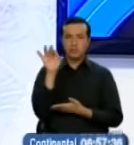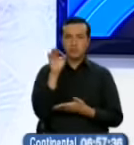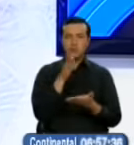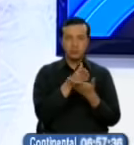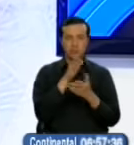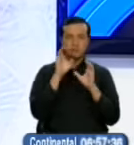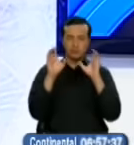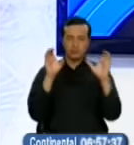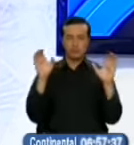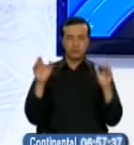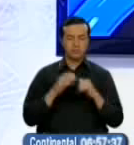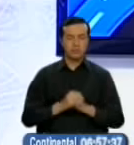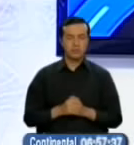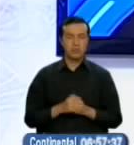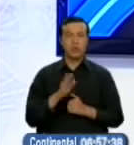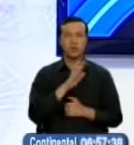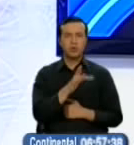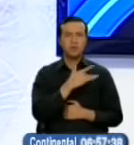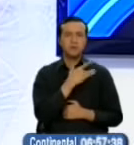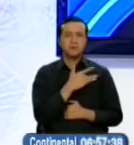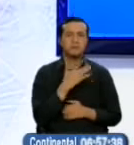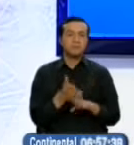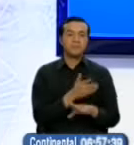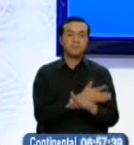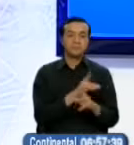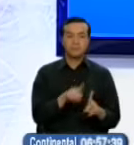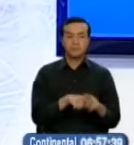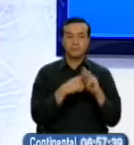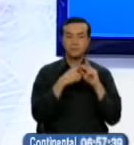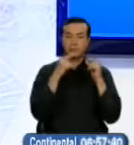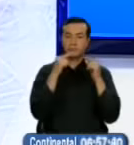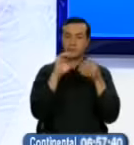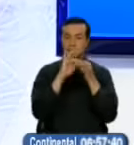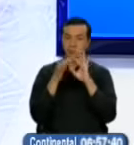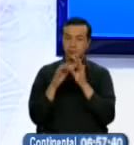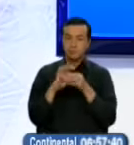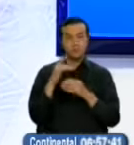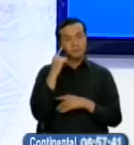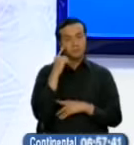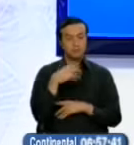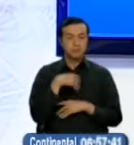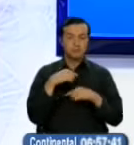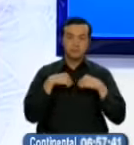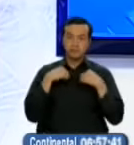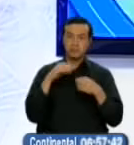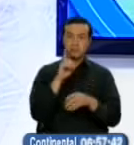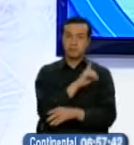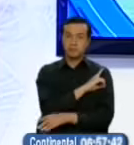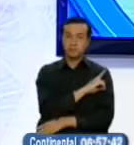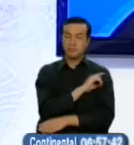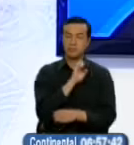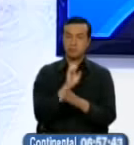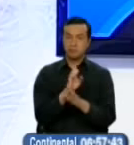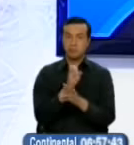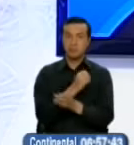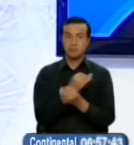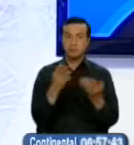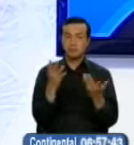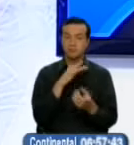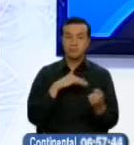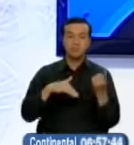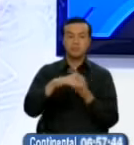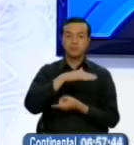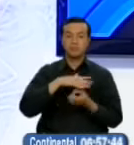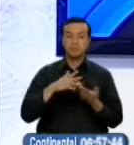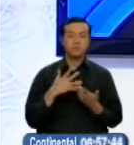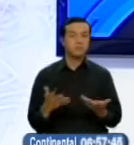de comunicación. Sus sensaciones en la previa de la competencia, las posibilidades de medalla que tiene la delegación ecuatoriana, las circunstancias en